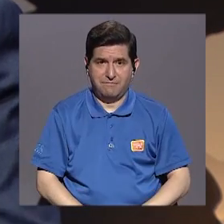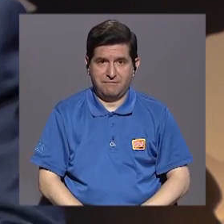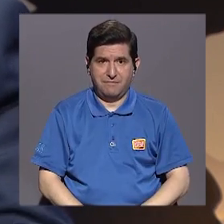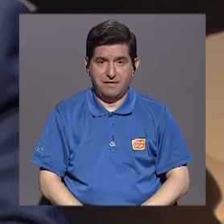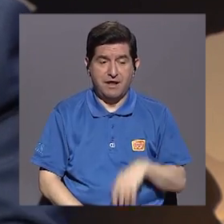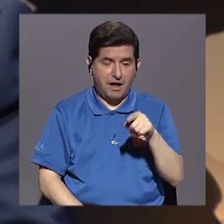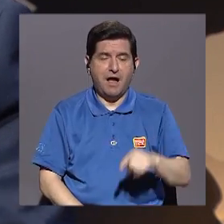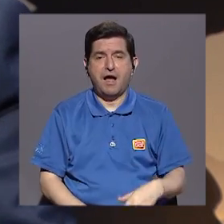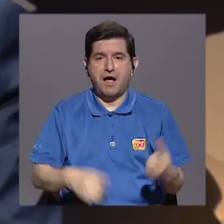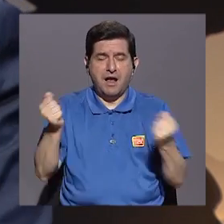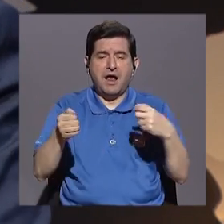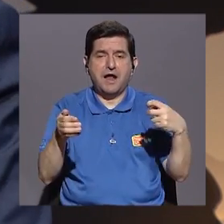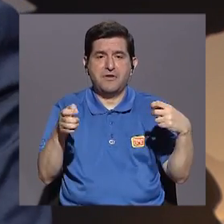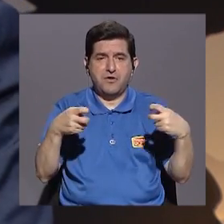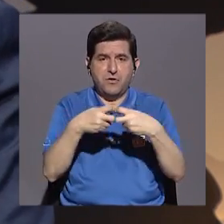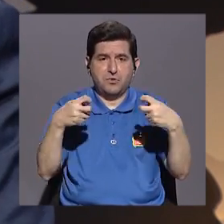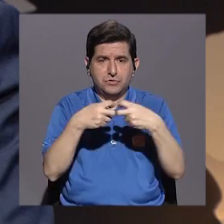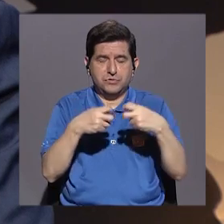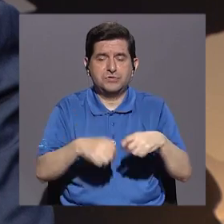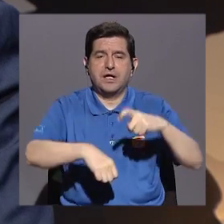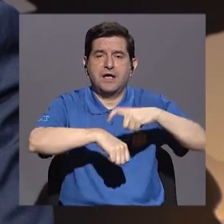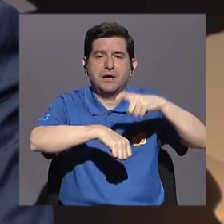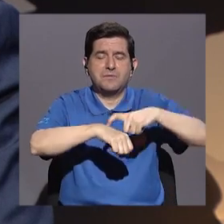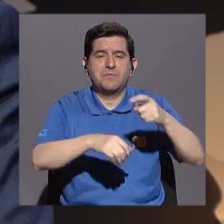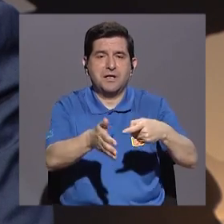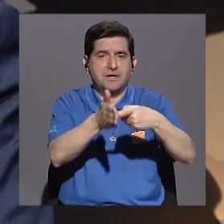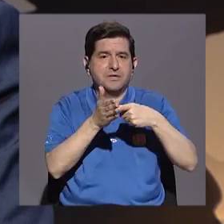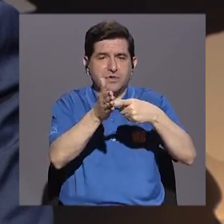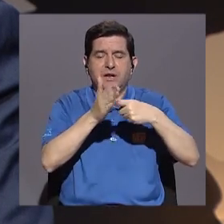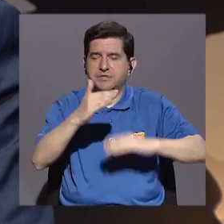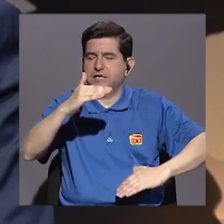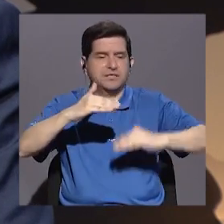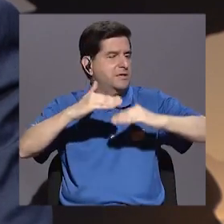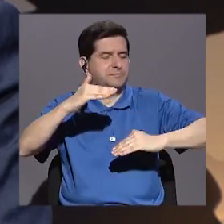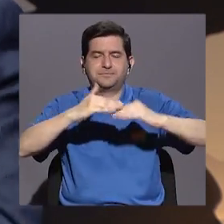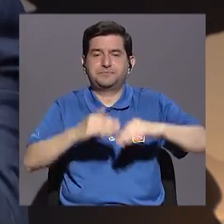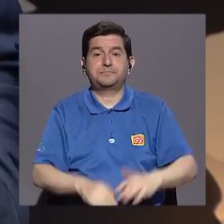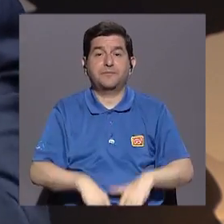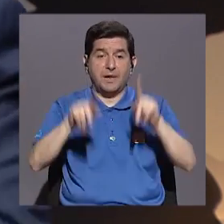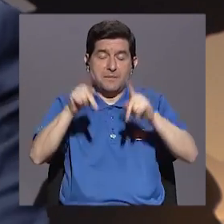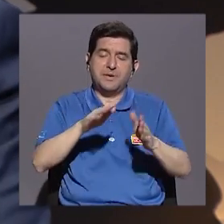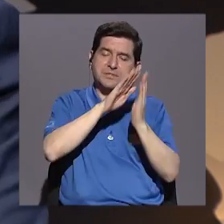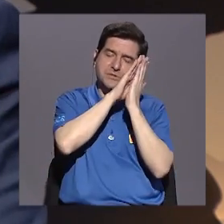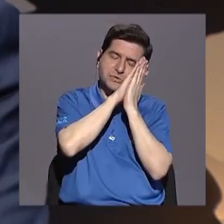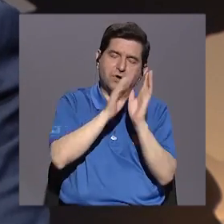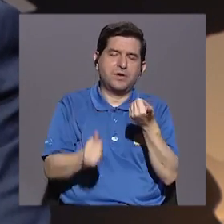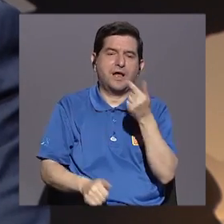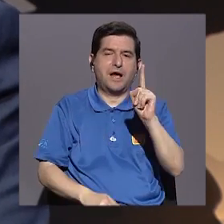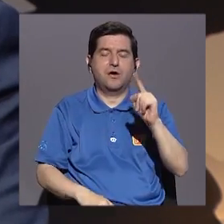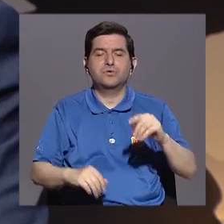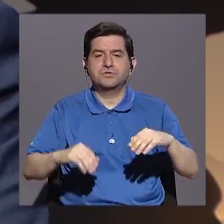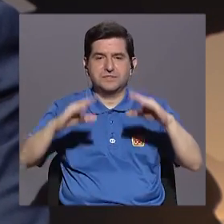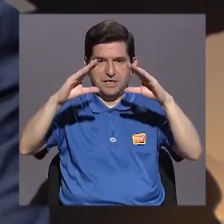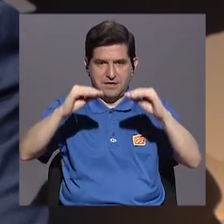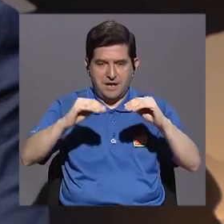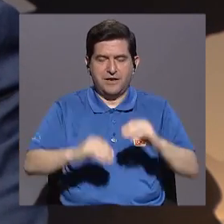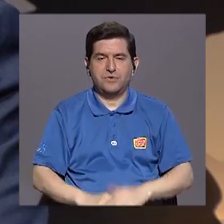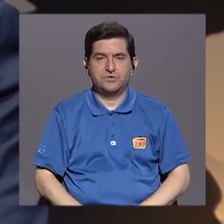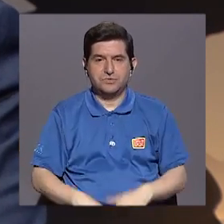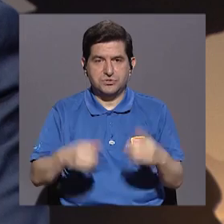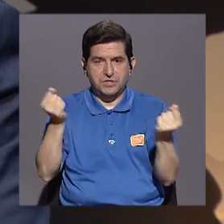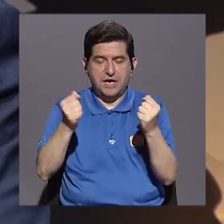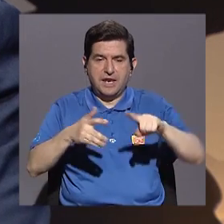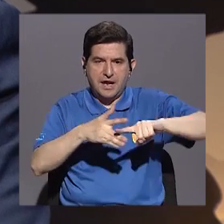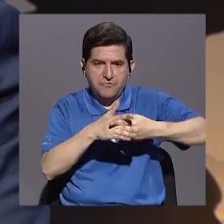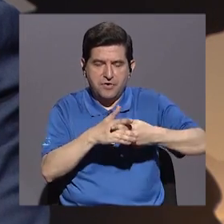cargan los vehículos eléctricos en horas donde la demanda no es máxima o sea cuando la gente se va a dormir a las zonas en las noches donde la noche que el